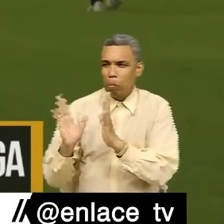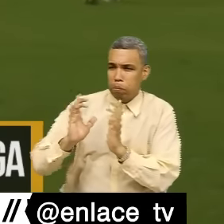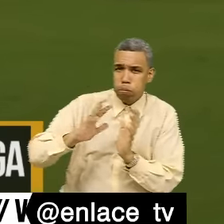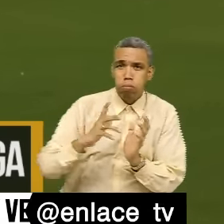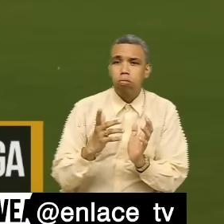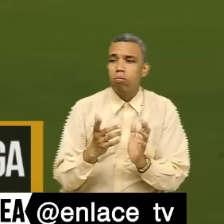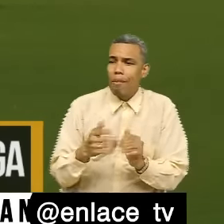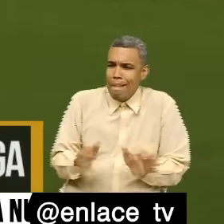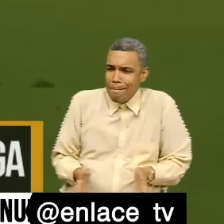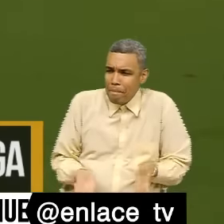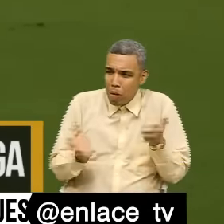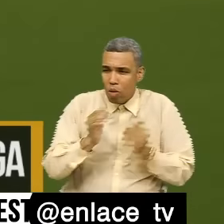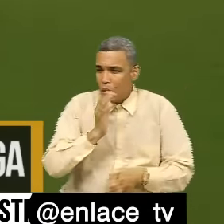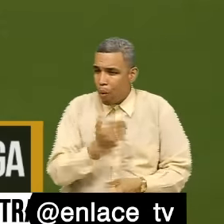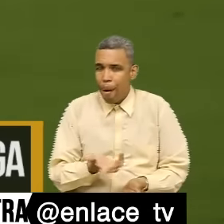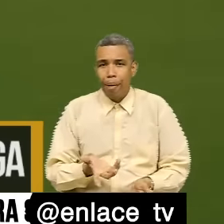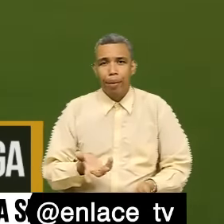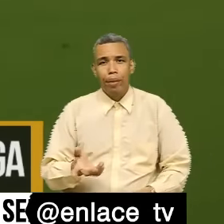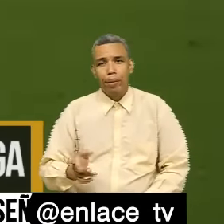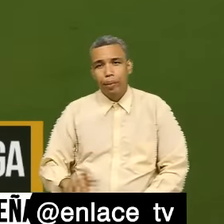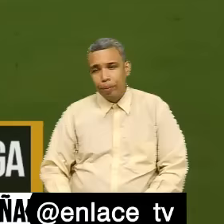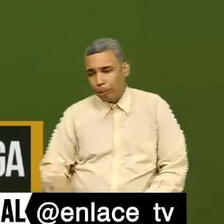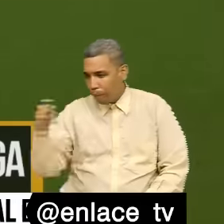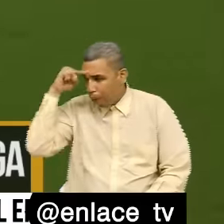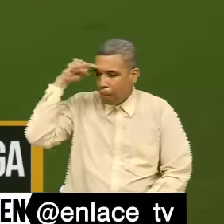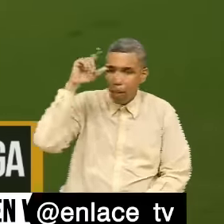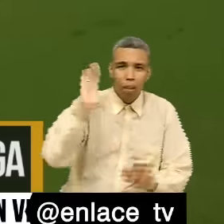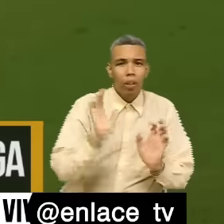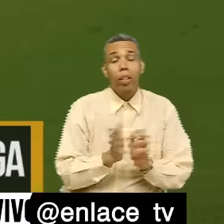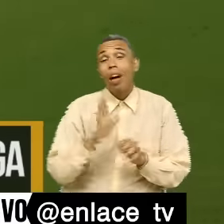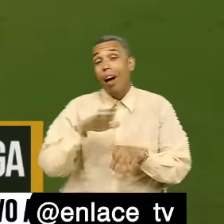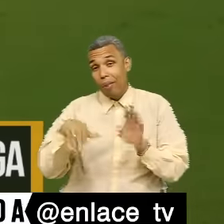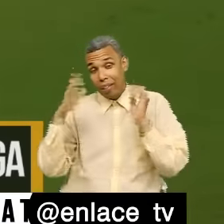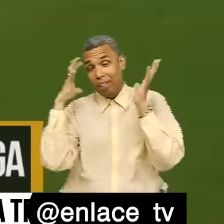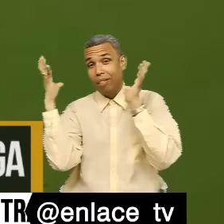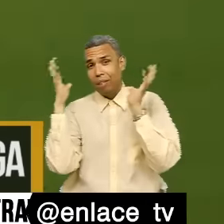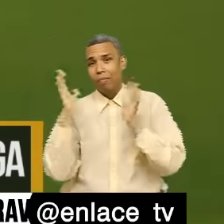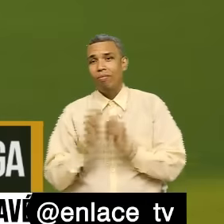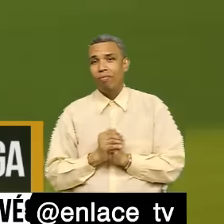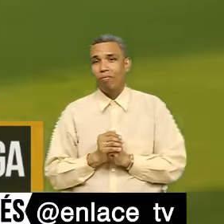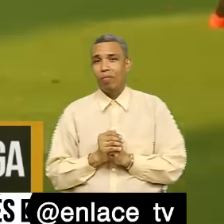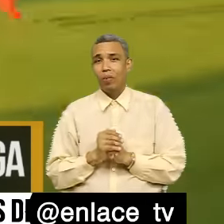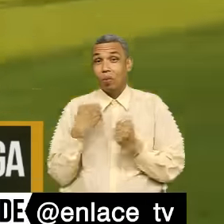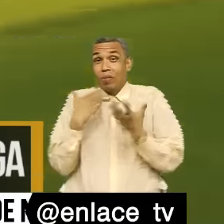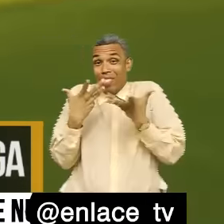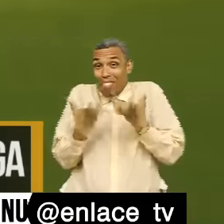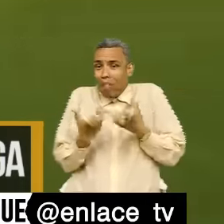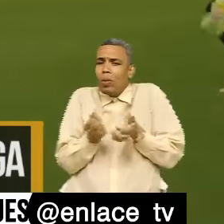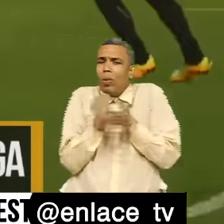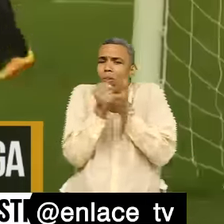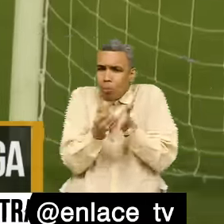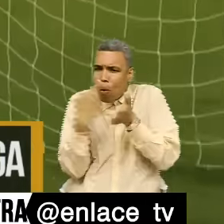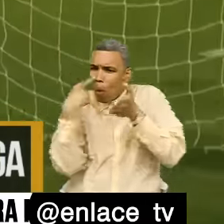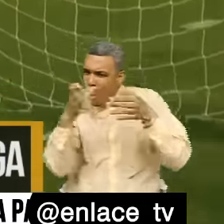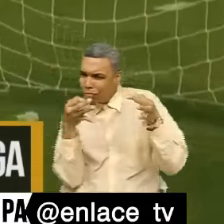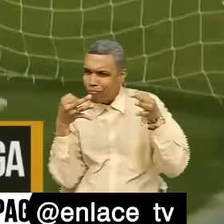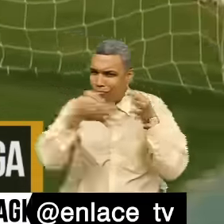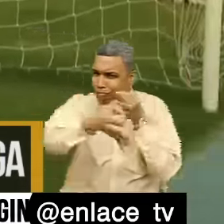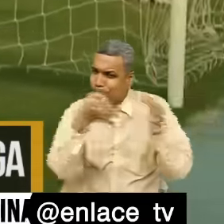de inteligencia, de cumplimiento de tareas tácticas, y no se hace como ese esfuerzo